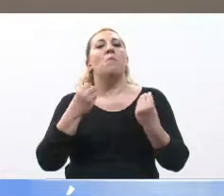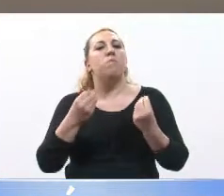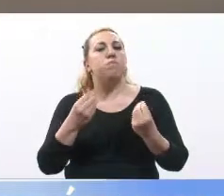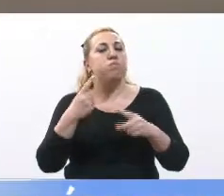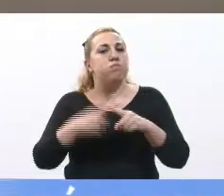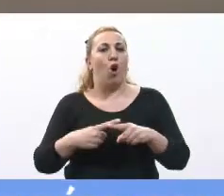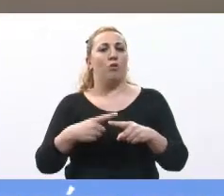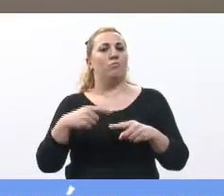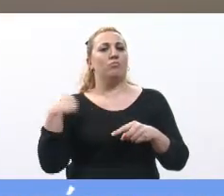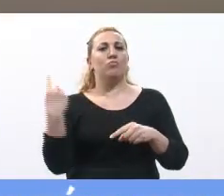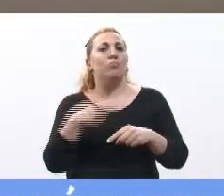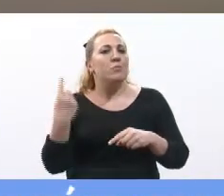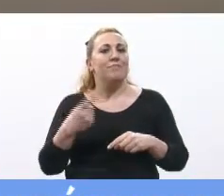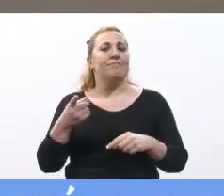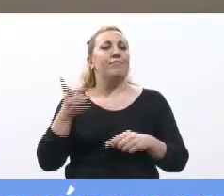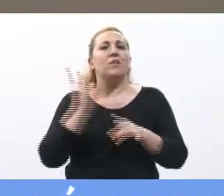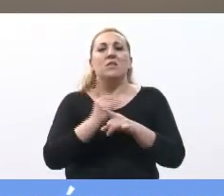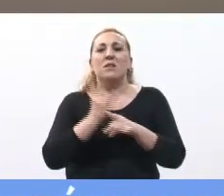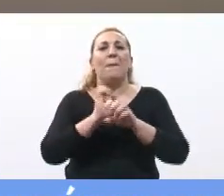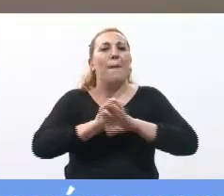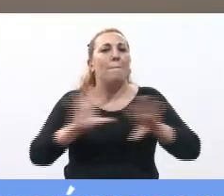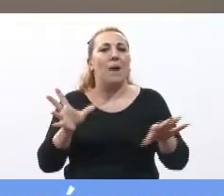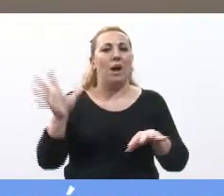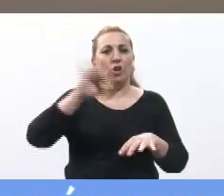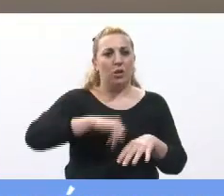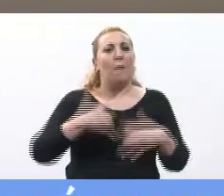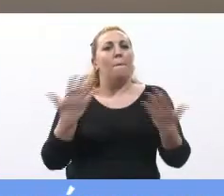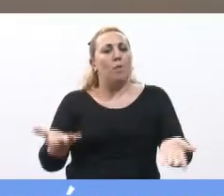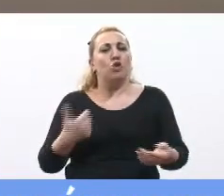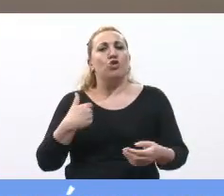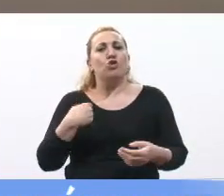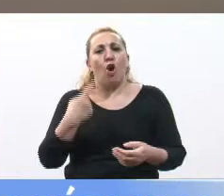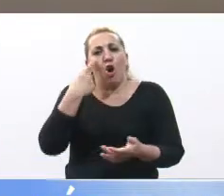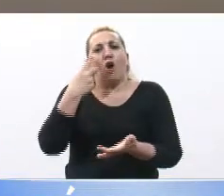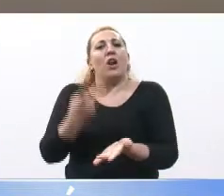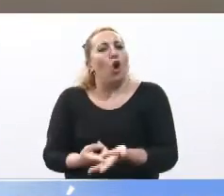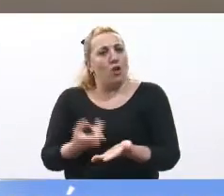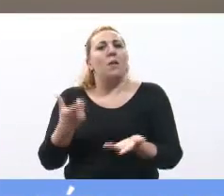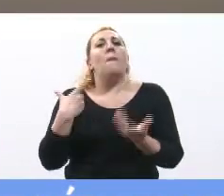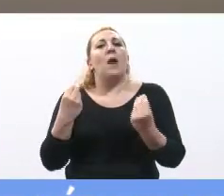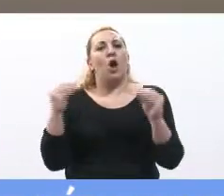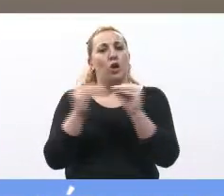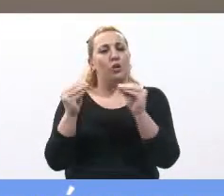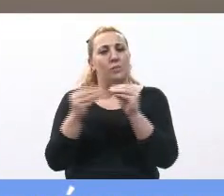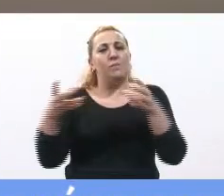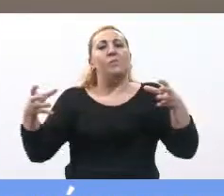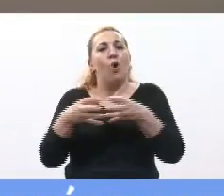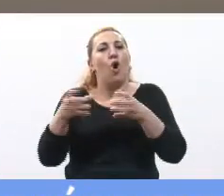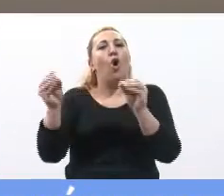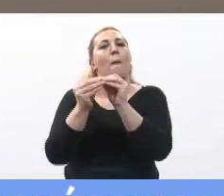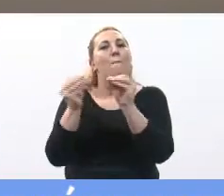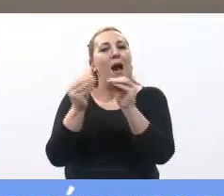que hacemos todos los días de nuestra vida. Por eso, primero, mi reconocimiento para mi compañera de Interbloque, Gladys